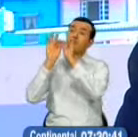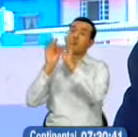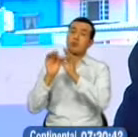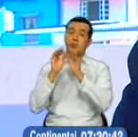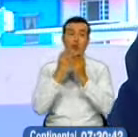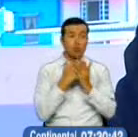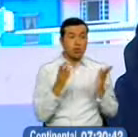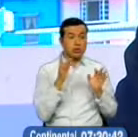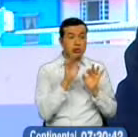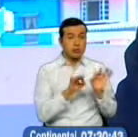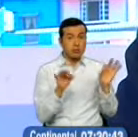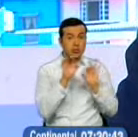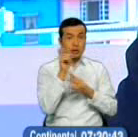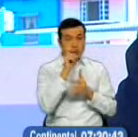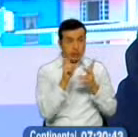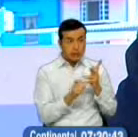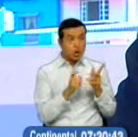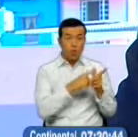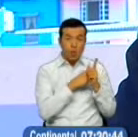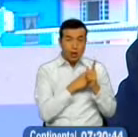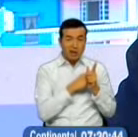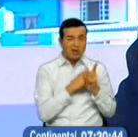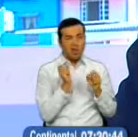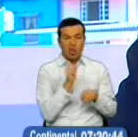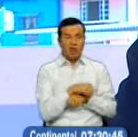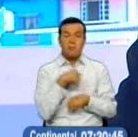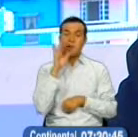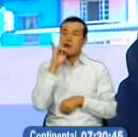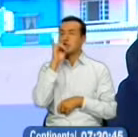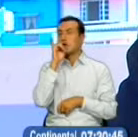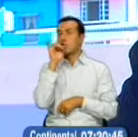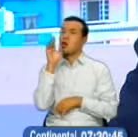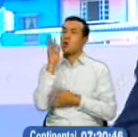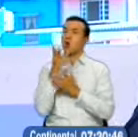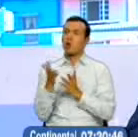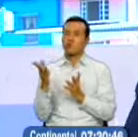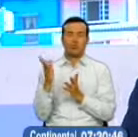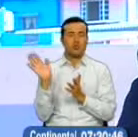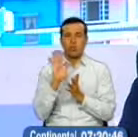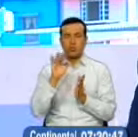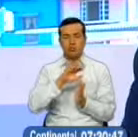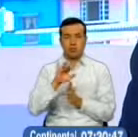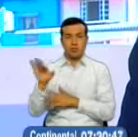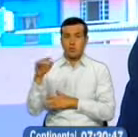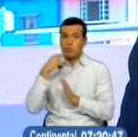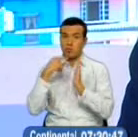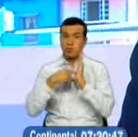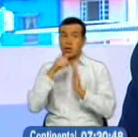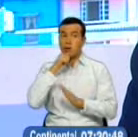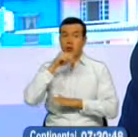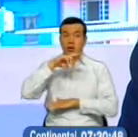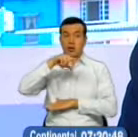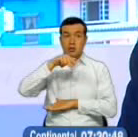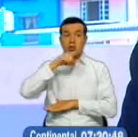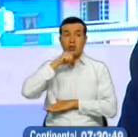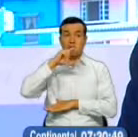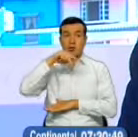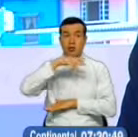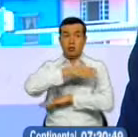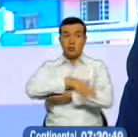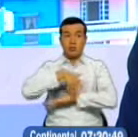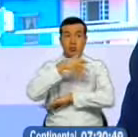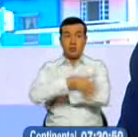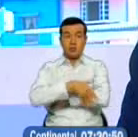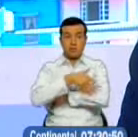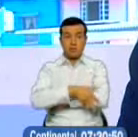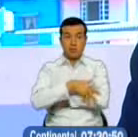aspectos que tienen que ver con el cubrimiento y el cerramiento de necesidades básicas insatisfechas. Y te mencioné el caso del agua potable y el alcantarillado